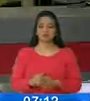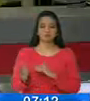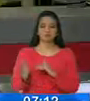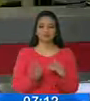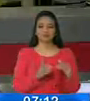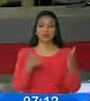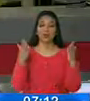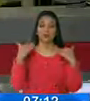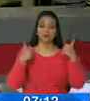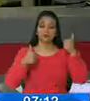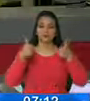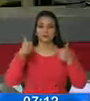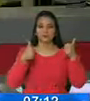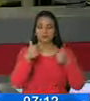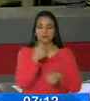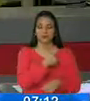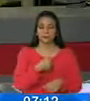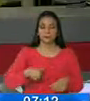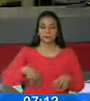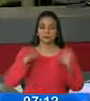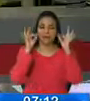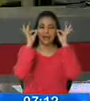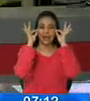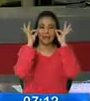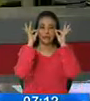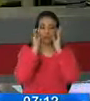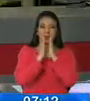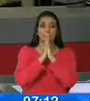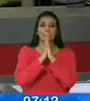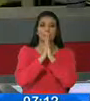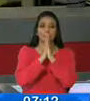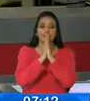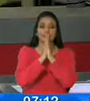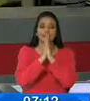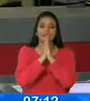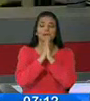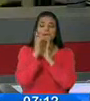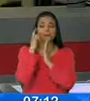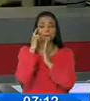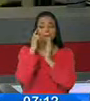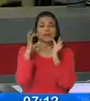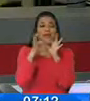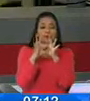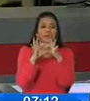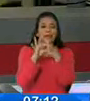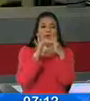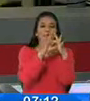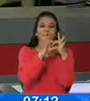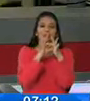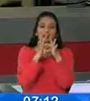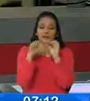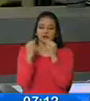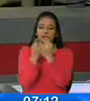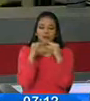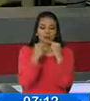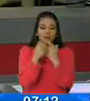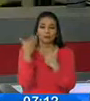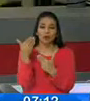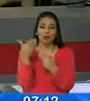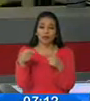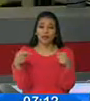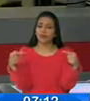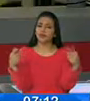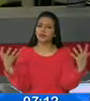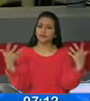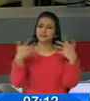Tanto que en Guayaquil, el candidato presidencial Guillermo Lasso hizo un llamado a la reconciliación nacional para que todas las agrupaciones políticas se